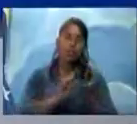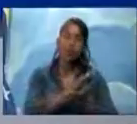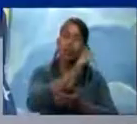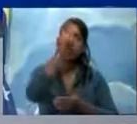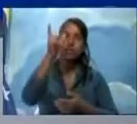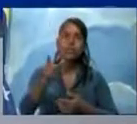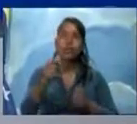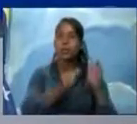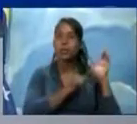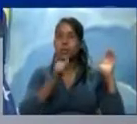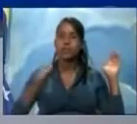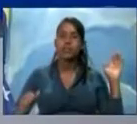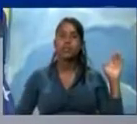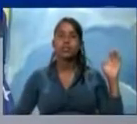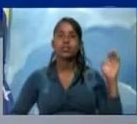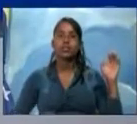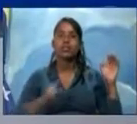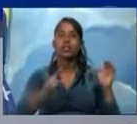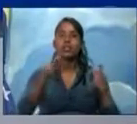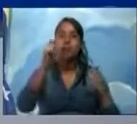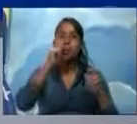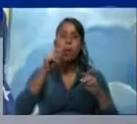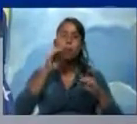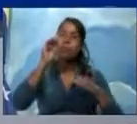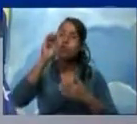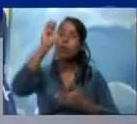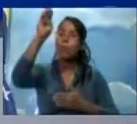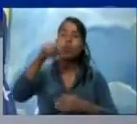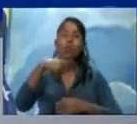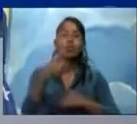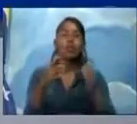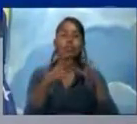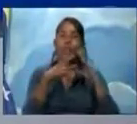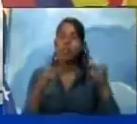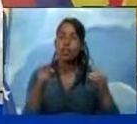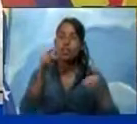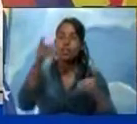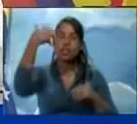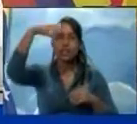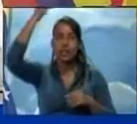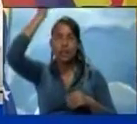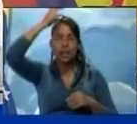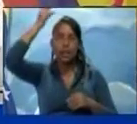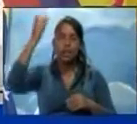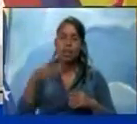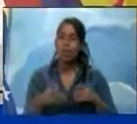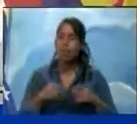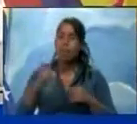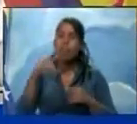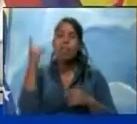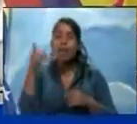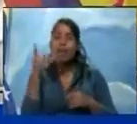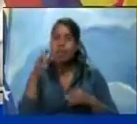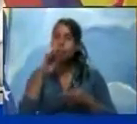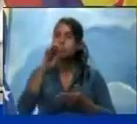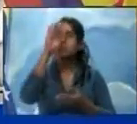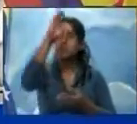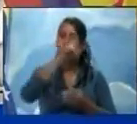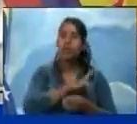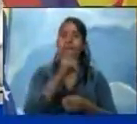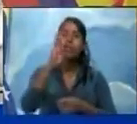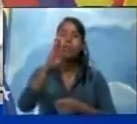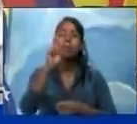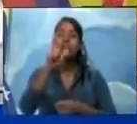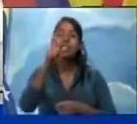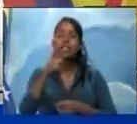sea para el Señor. Daniel prosperó durante Nabucodonosor. Daniel prosperó durante